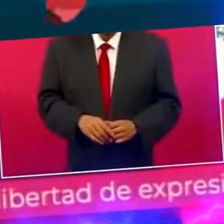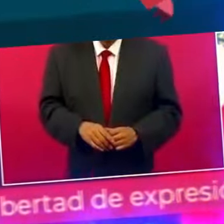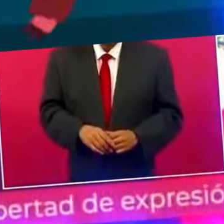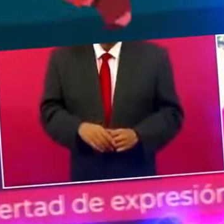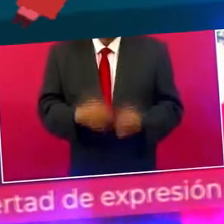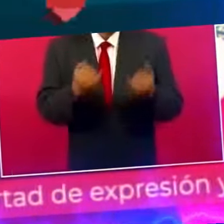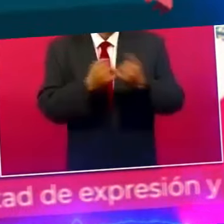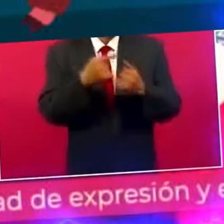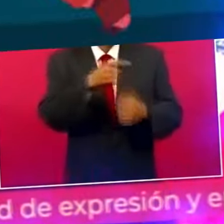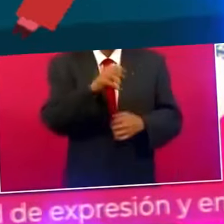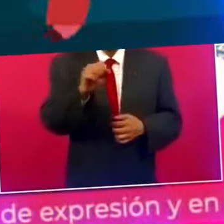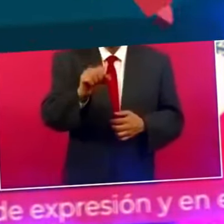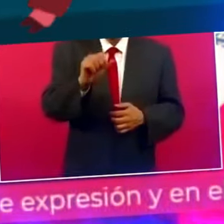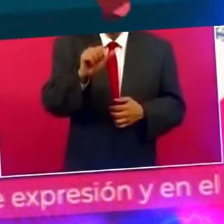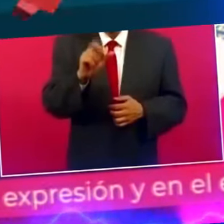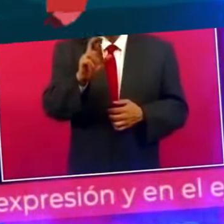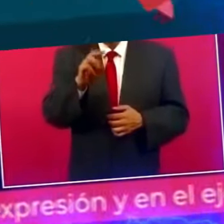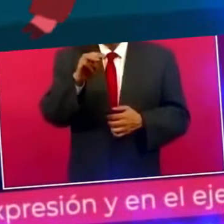Sarmiento,